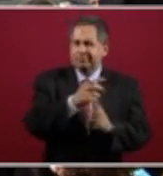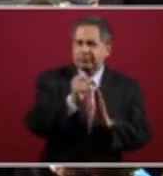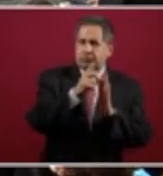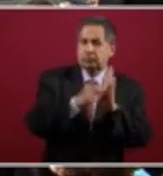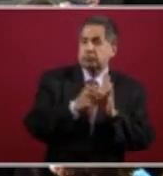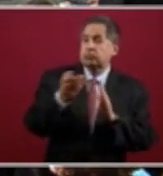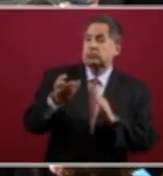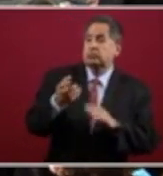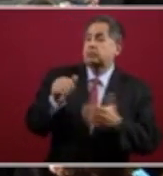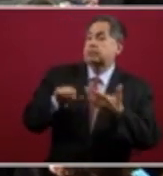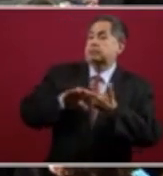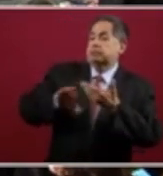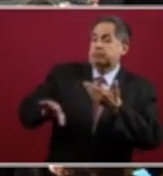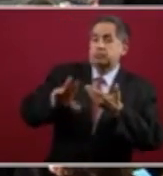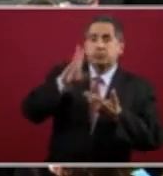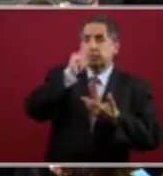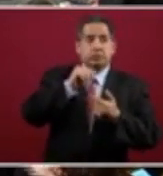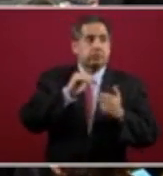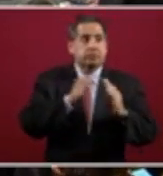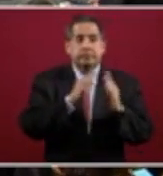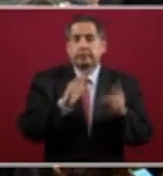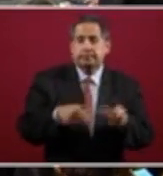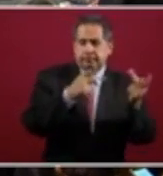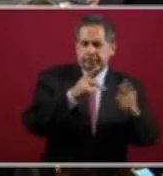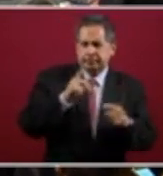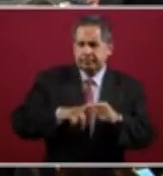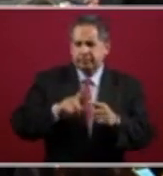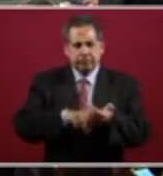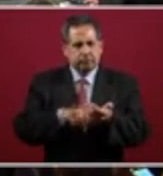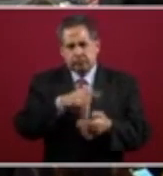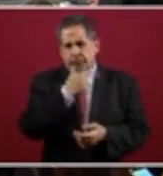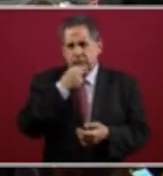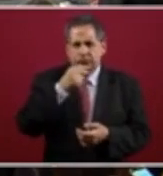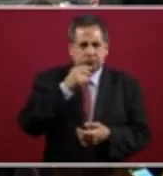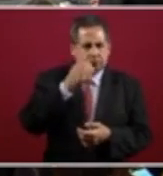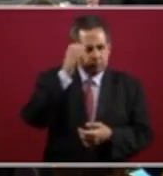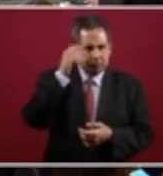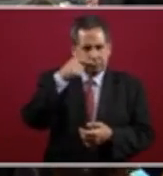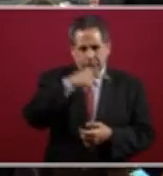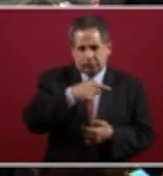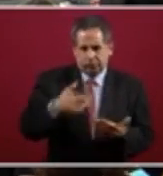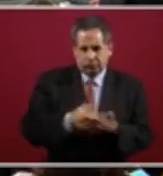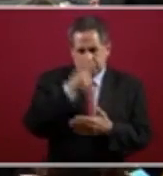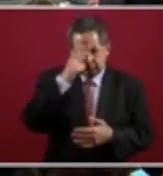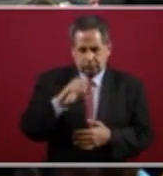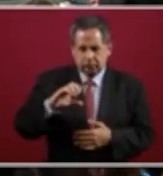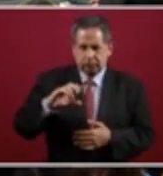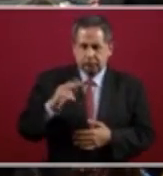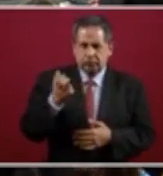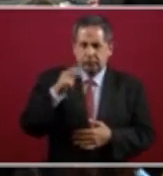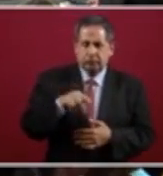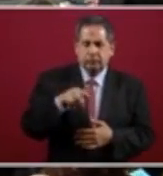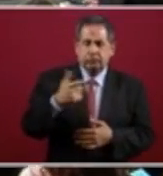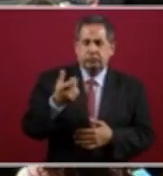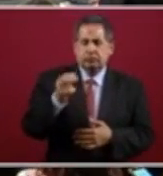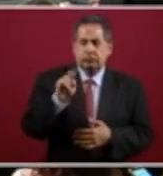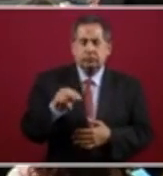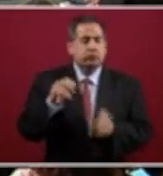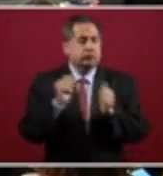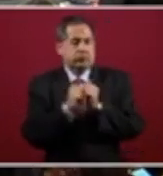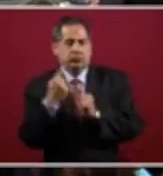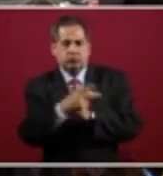que elaboraron el ciudadano mexicano chino Chen Lijigong y sus abogados, o